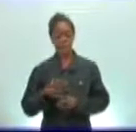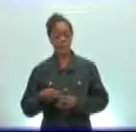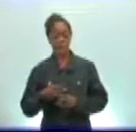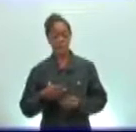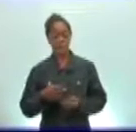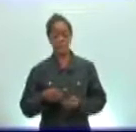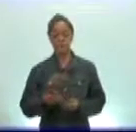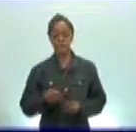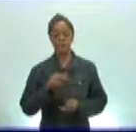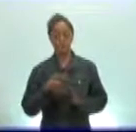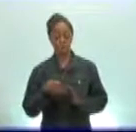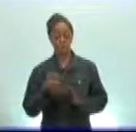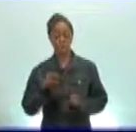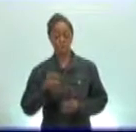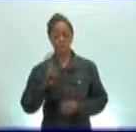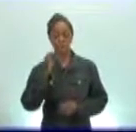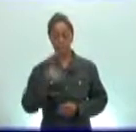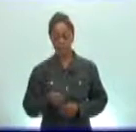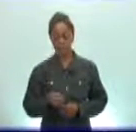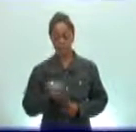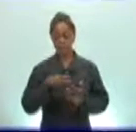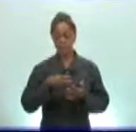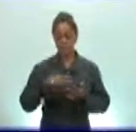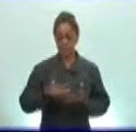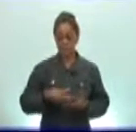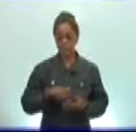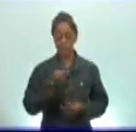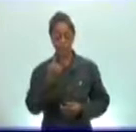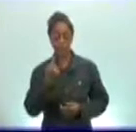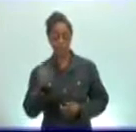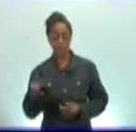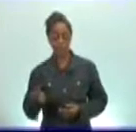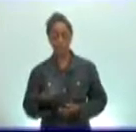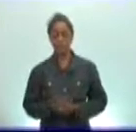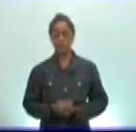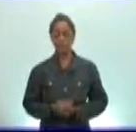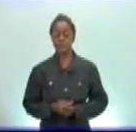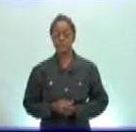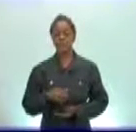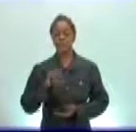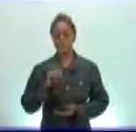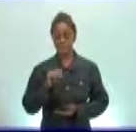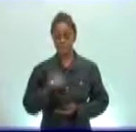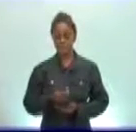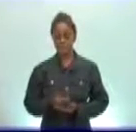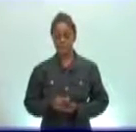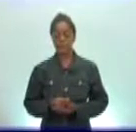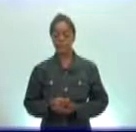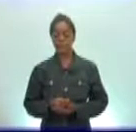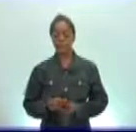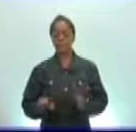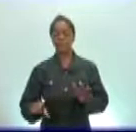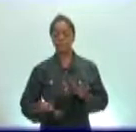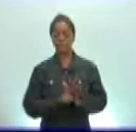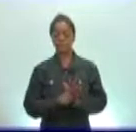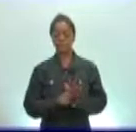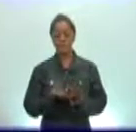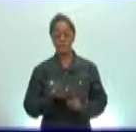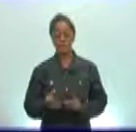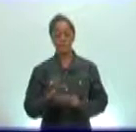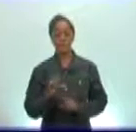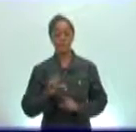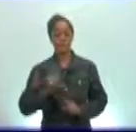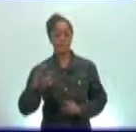histórico o la fecha según corresponda en cada caso. Les hablan de la legalización del